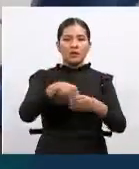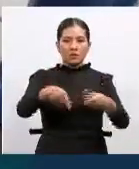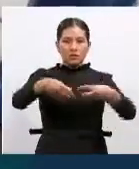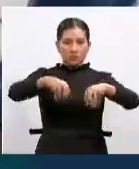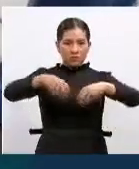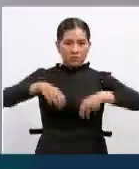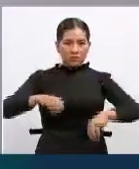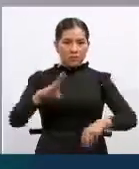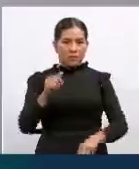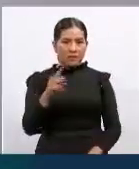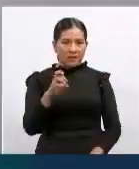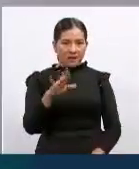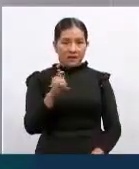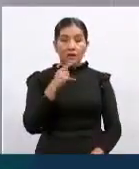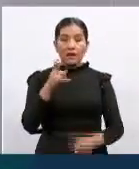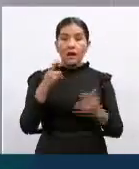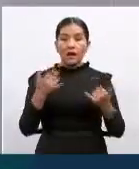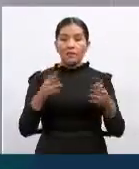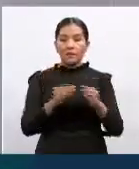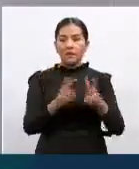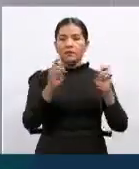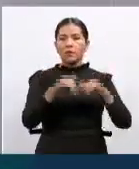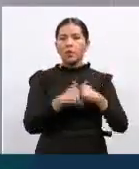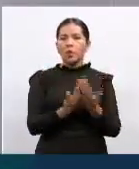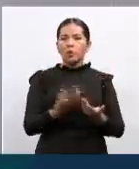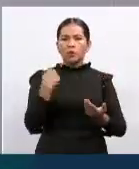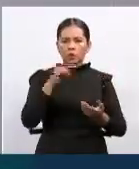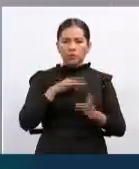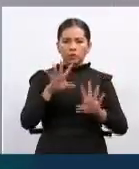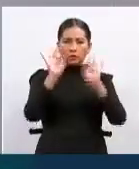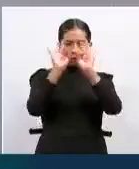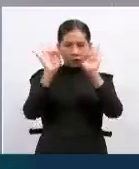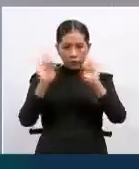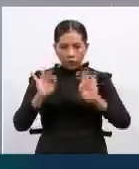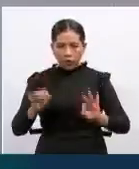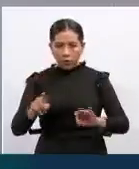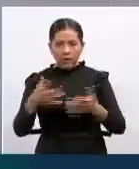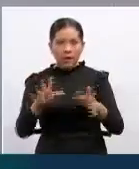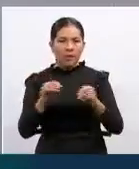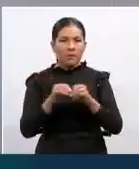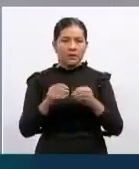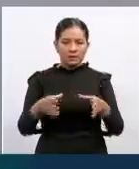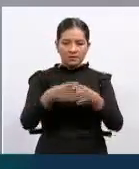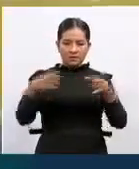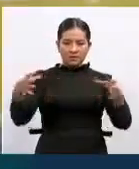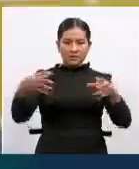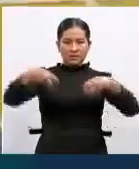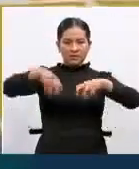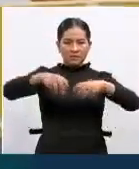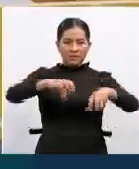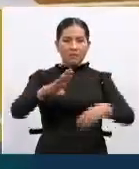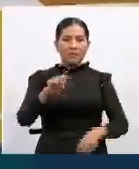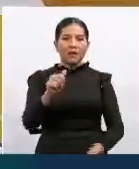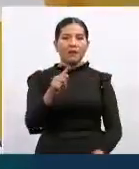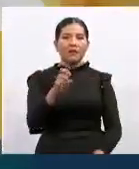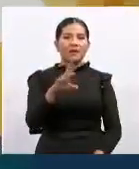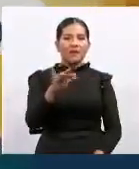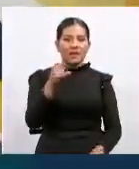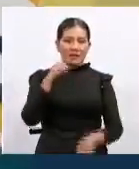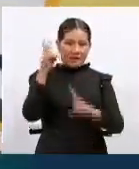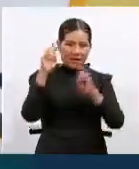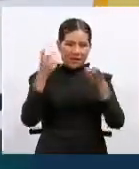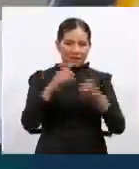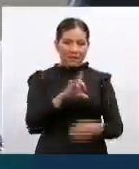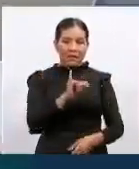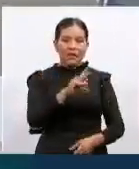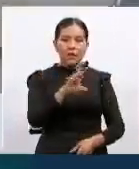el downstream de lo que es el sector litio, de cómo hacer la morfología de las baterías con alto rendimiento. Baterías de litio, no